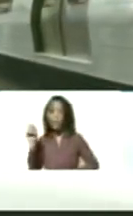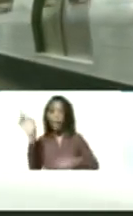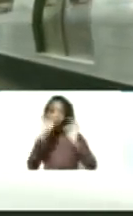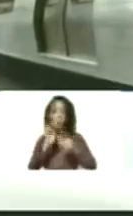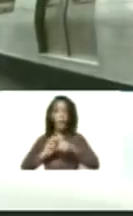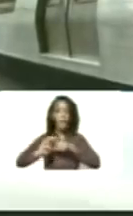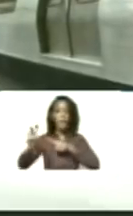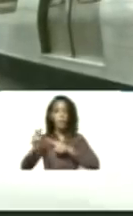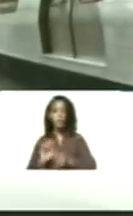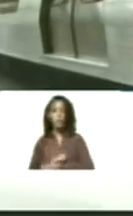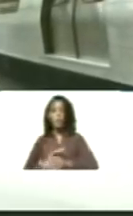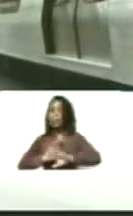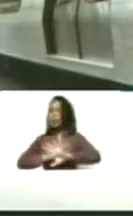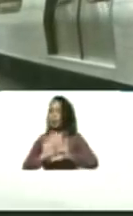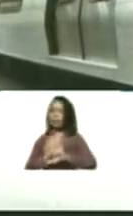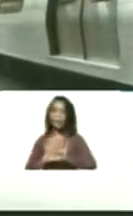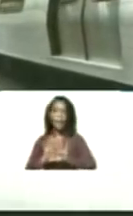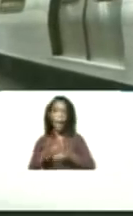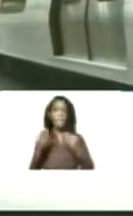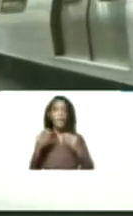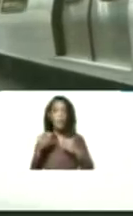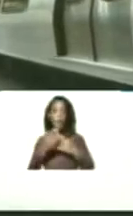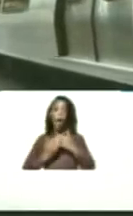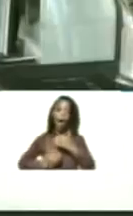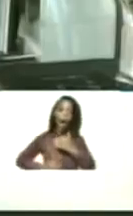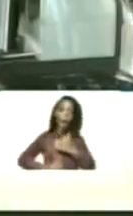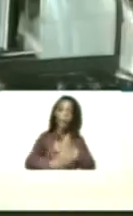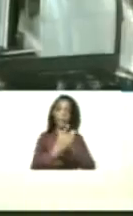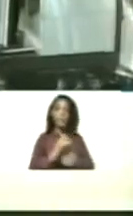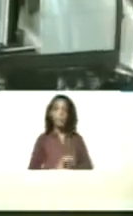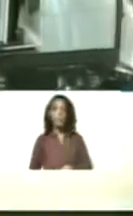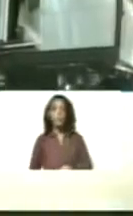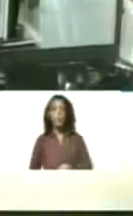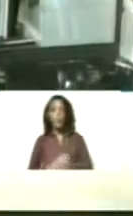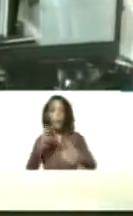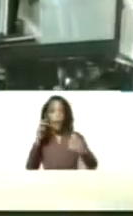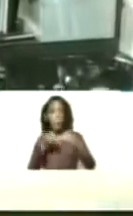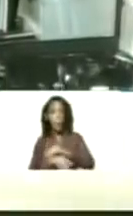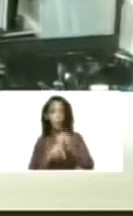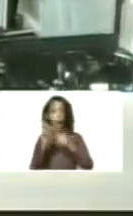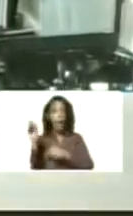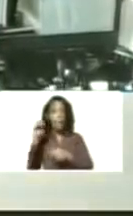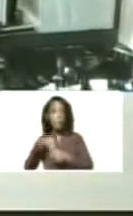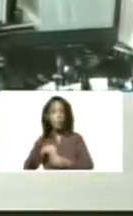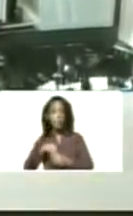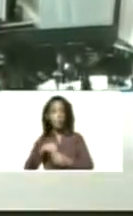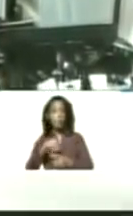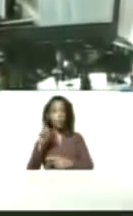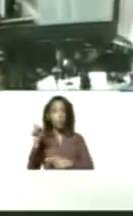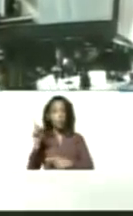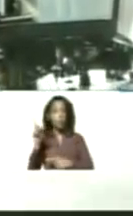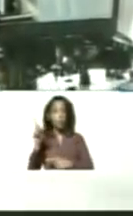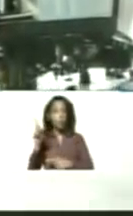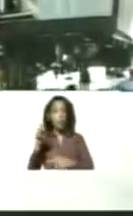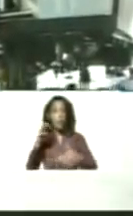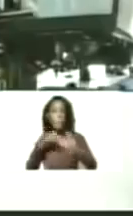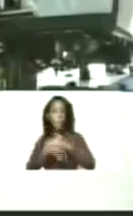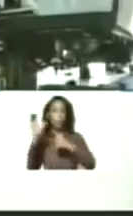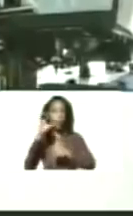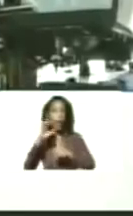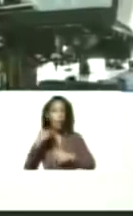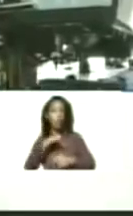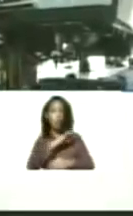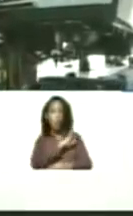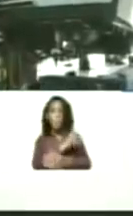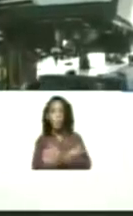ya estamos bastante avanzados allí. Que los trenes que van a estar ahí son los trenes de Tren Caracas que estamos